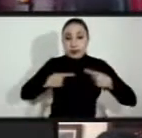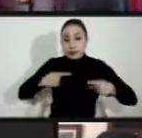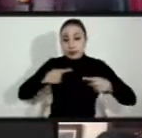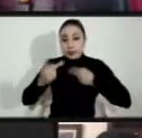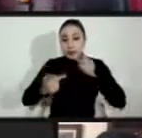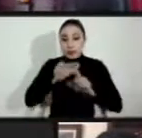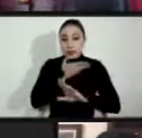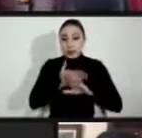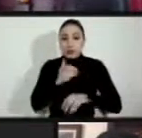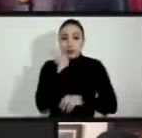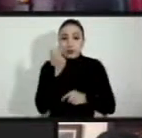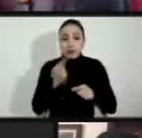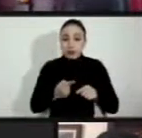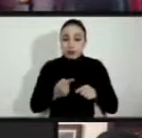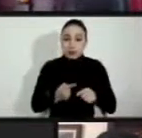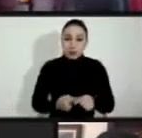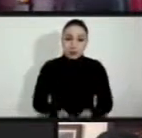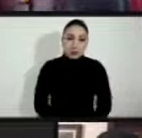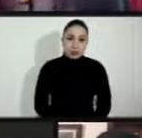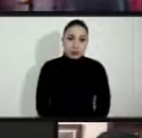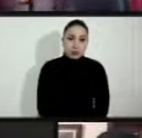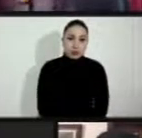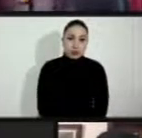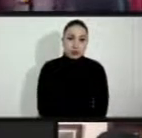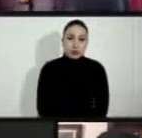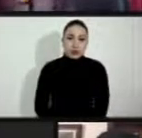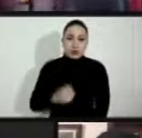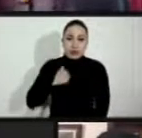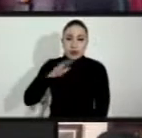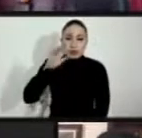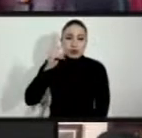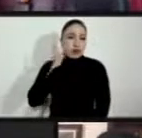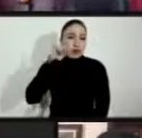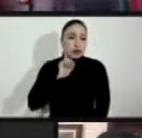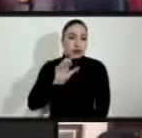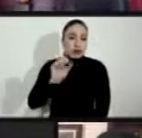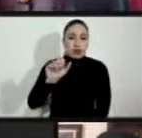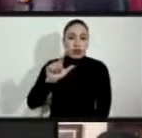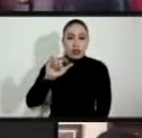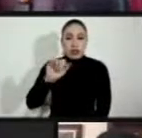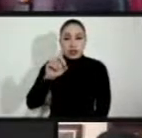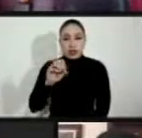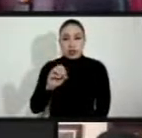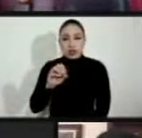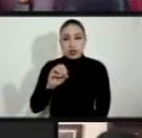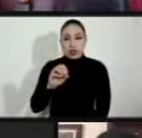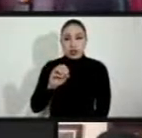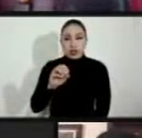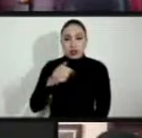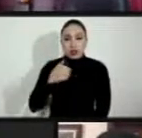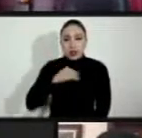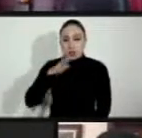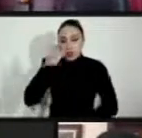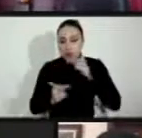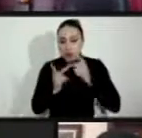contra? Diputada presidenta, Gabriela Salido. No sé si me permite hacer uso de la voz. ¿En